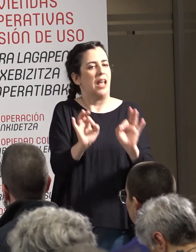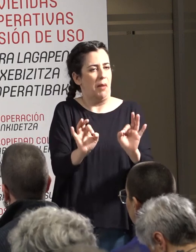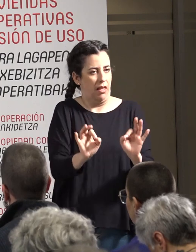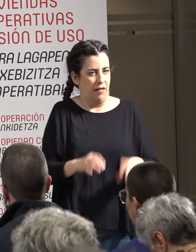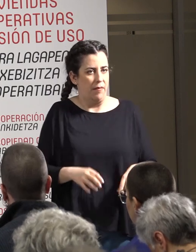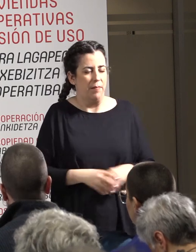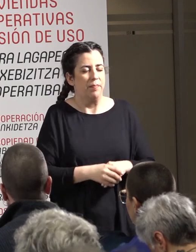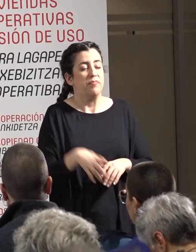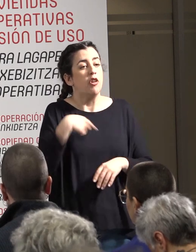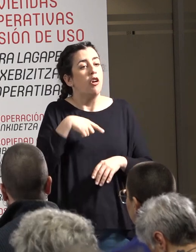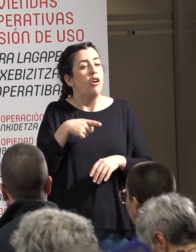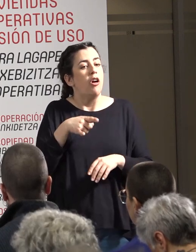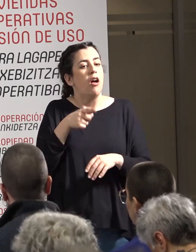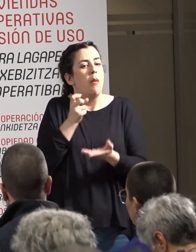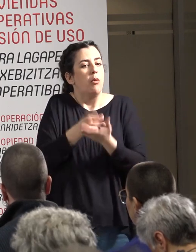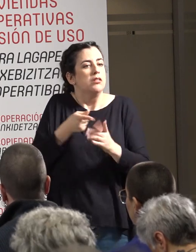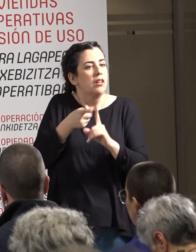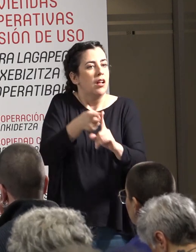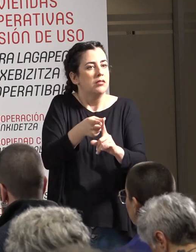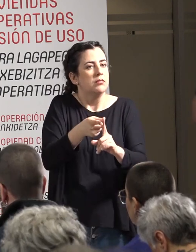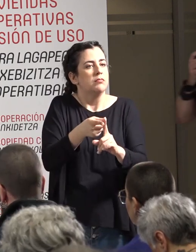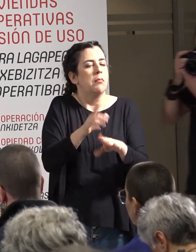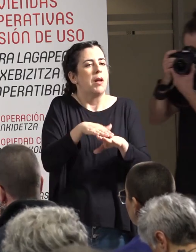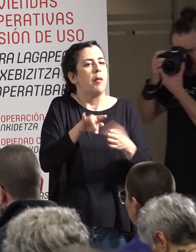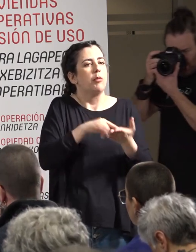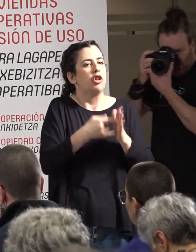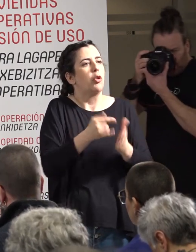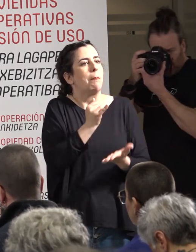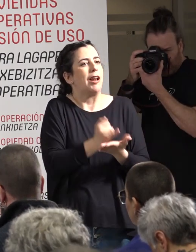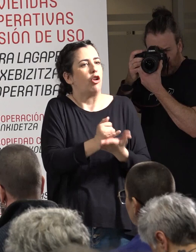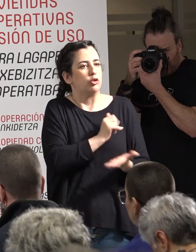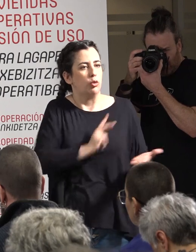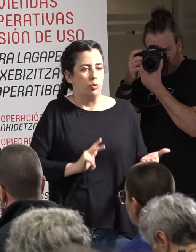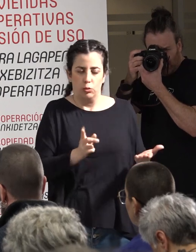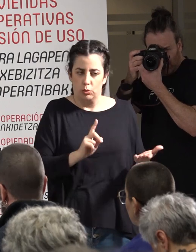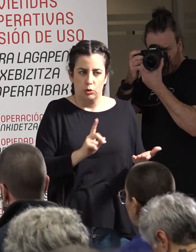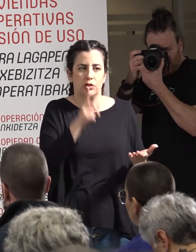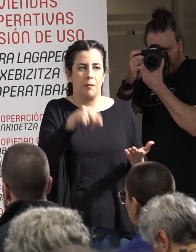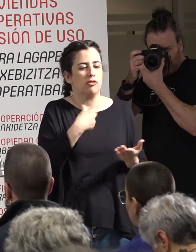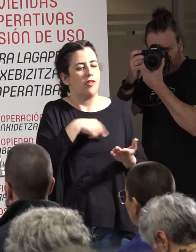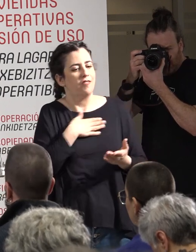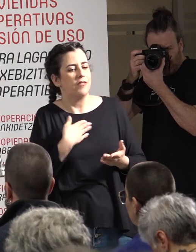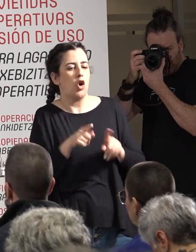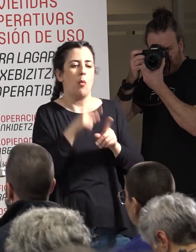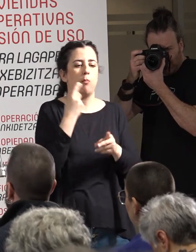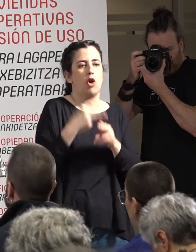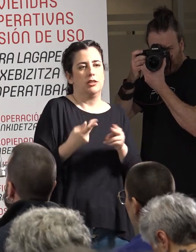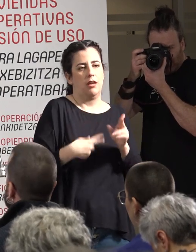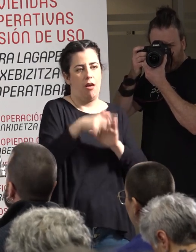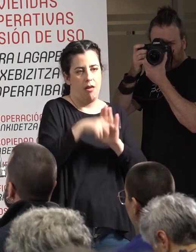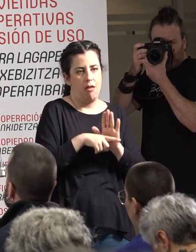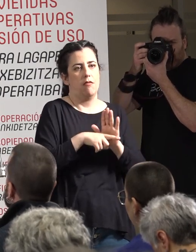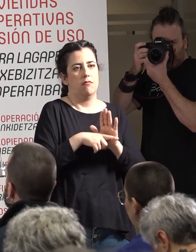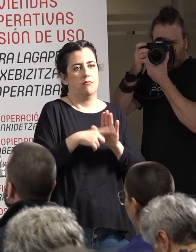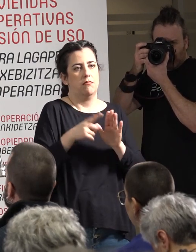no solo plantear y dar apoyo a los proyectos pilotos, sino que se convierta en una política estructural que forme parte de lo